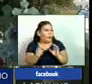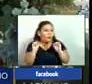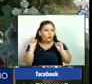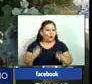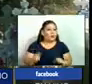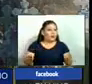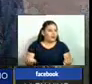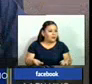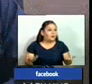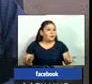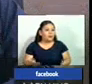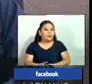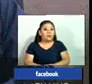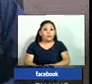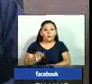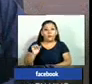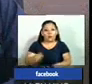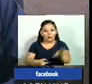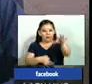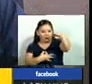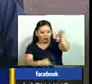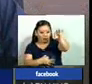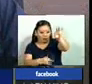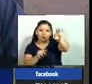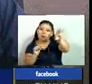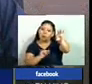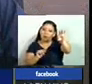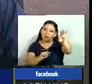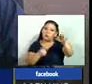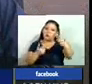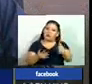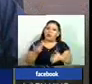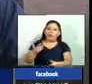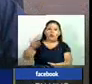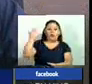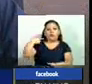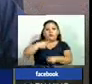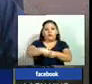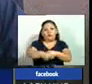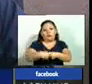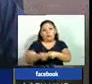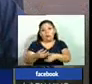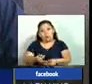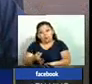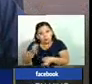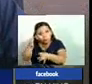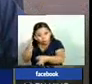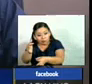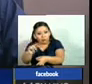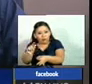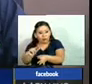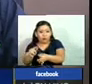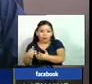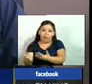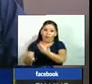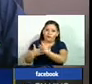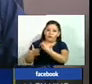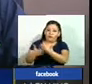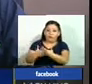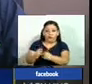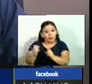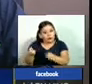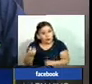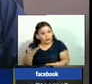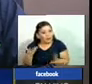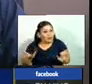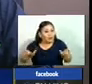a cabo la iniciativa Esos permisos han sido enviados a partir del mes de diciembre solicitados y nos habían pedido nos habían